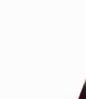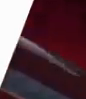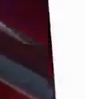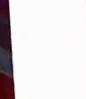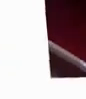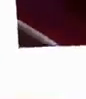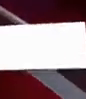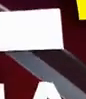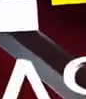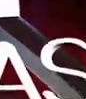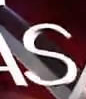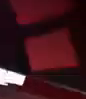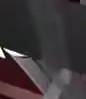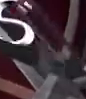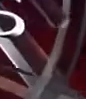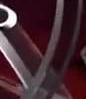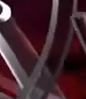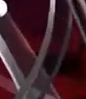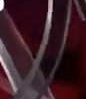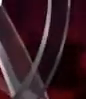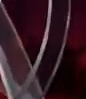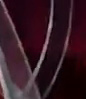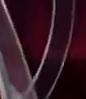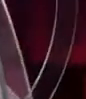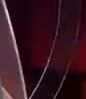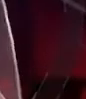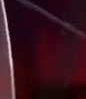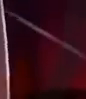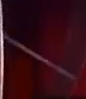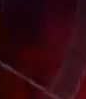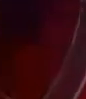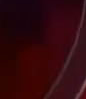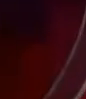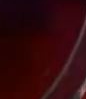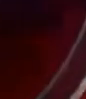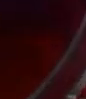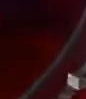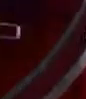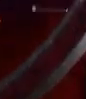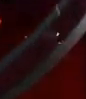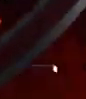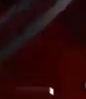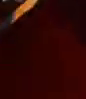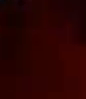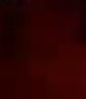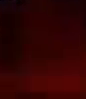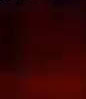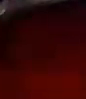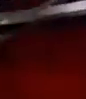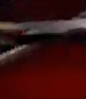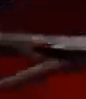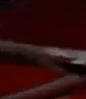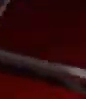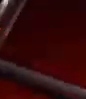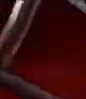Los medios legislativos presentan TVL Noticias, emisión estelar, con Belky Sánchez.